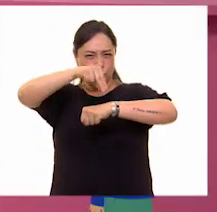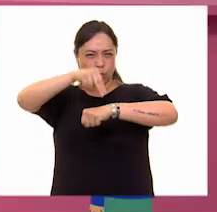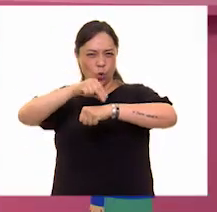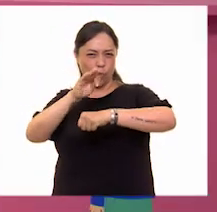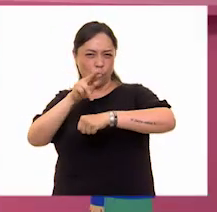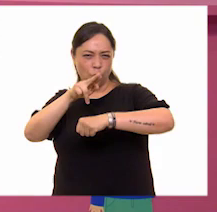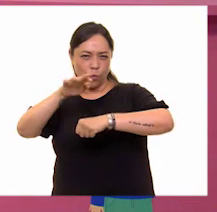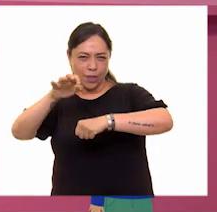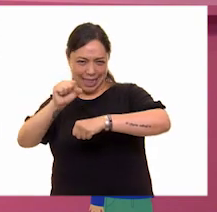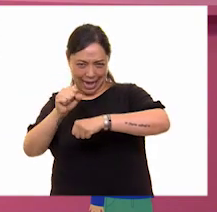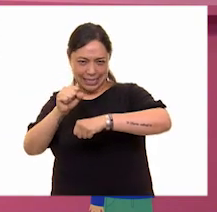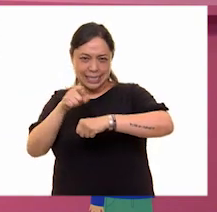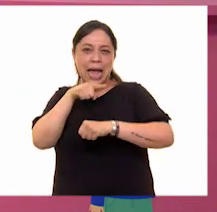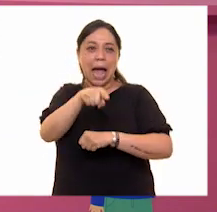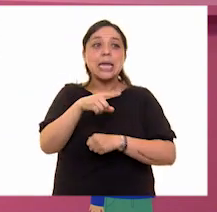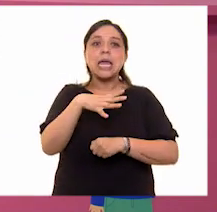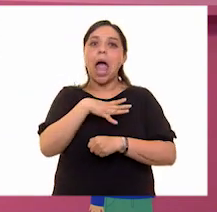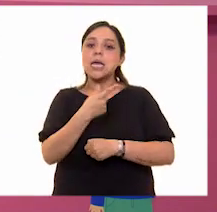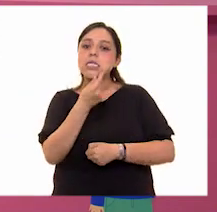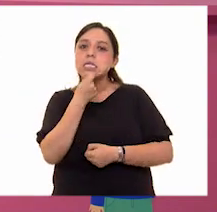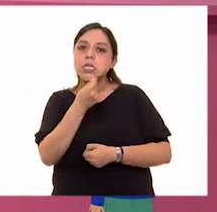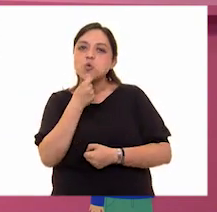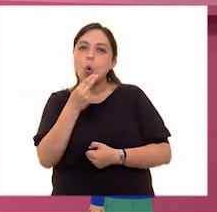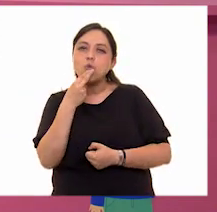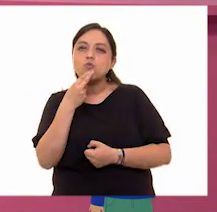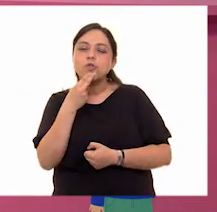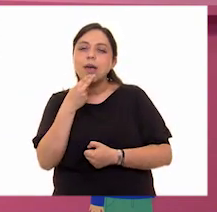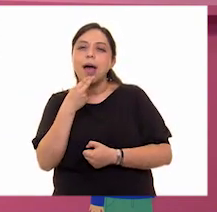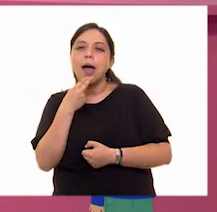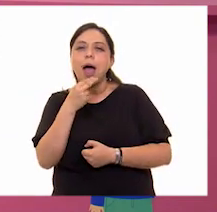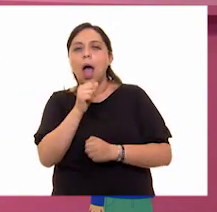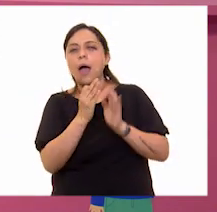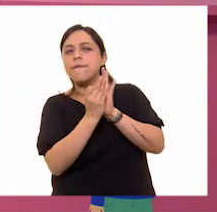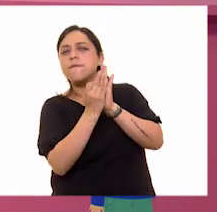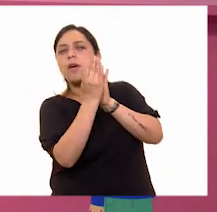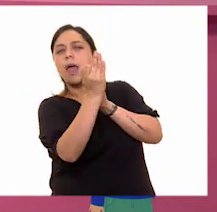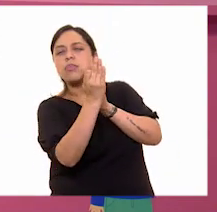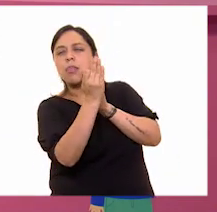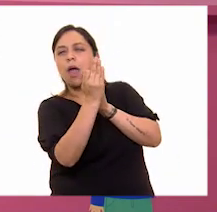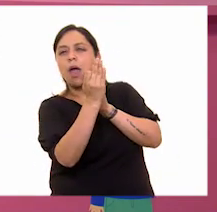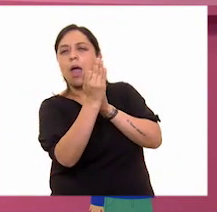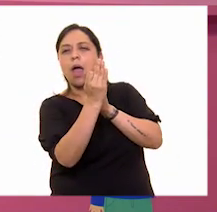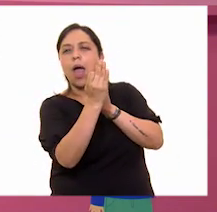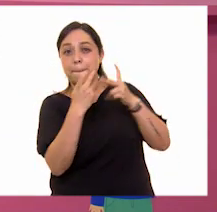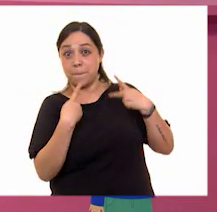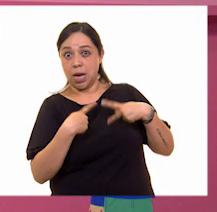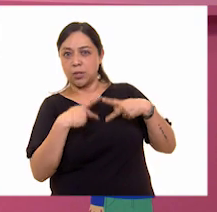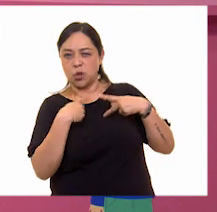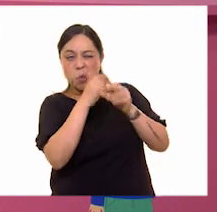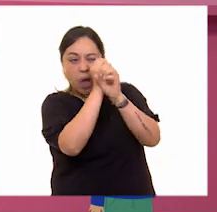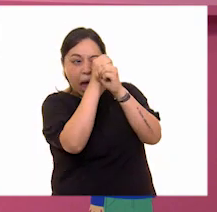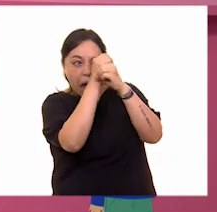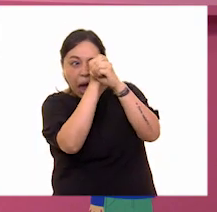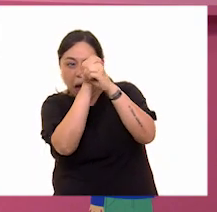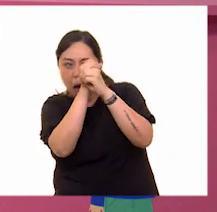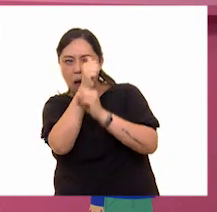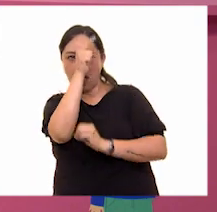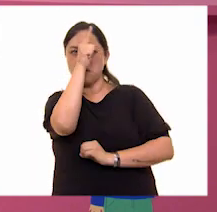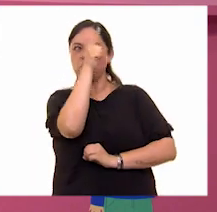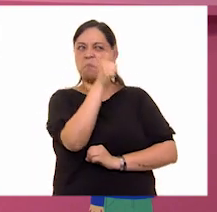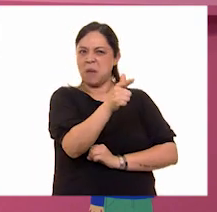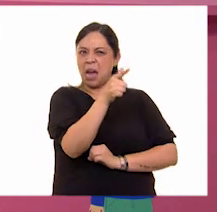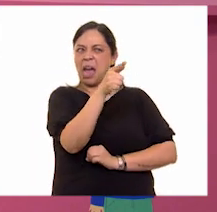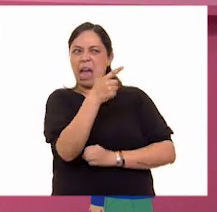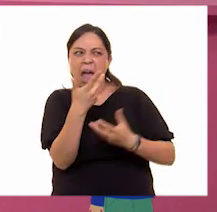que hay un niño que usa un telescopio para ver lo que hacen los vecinos. Y entonces descubre a un señor que hace cochinadas,